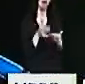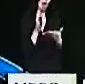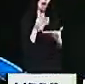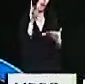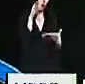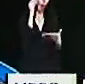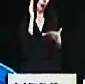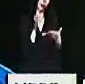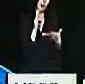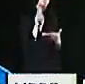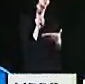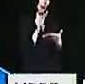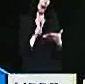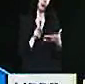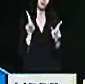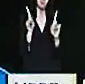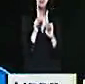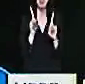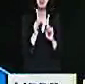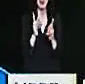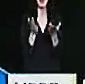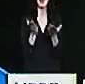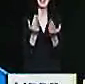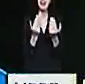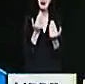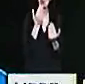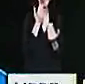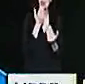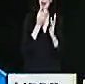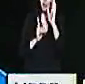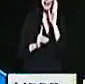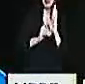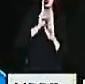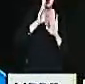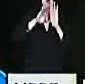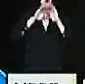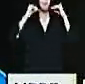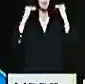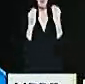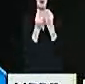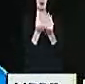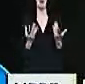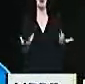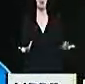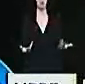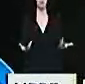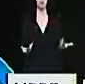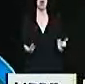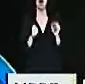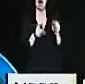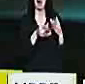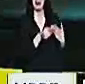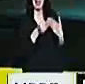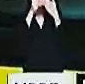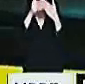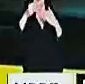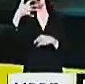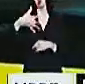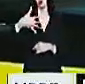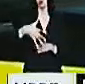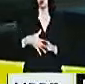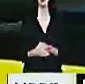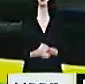es todo lo contrario. Necesitamos desarrollarnos en el más completo entendido de la palabra. Sí. Y ahí el liderazgo es clave,